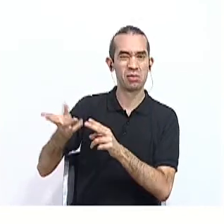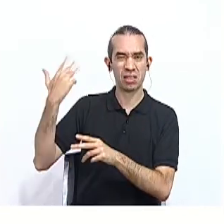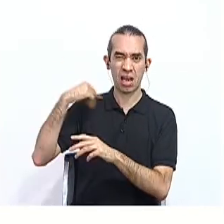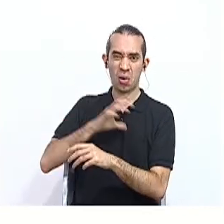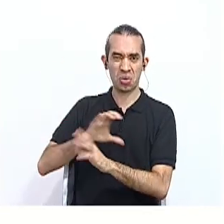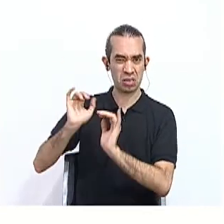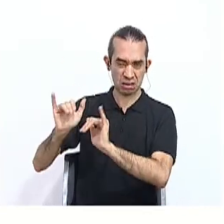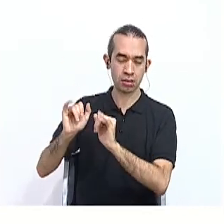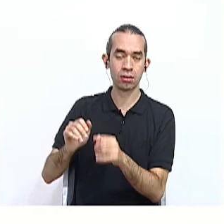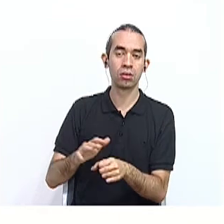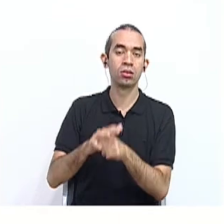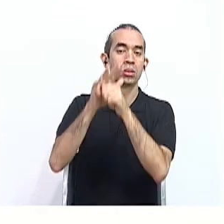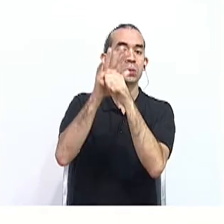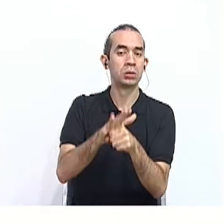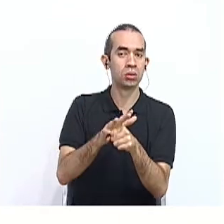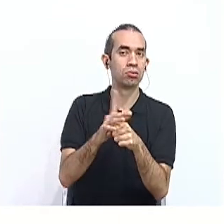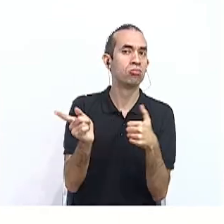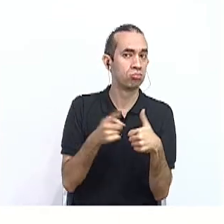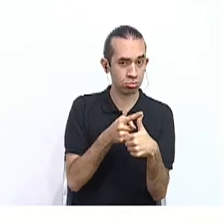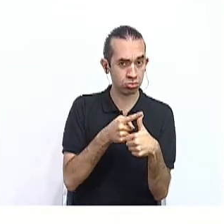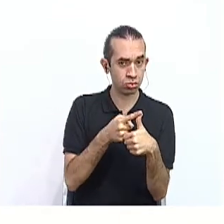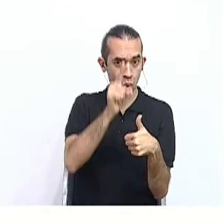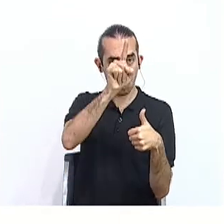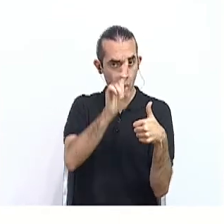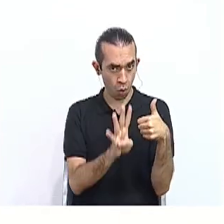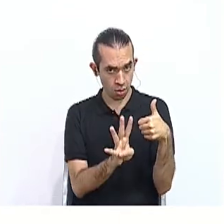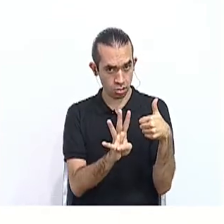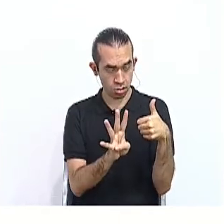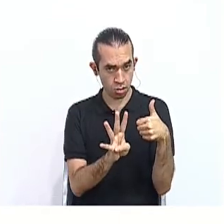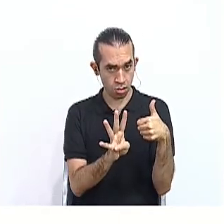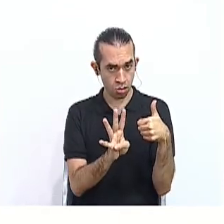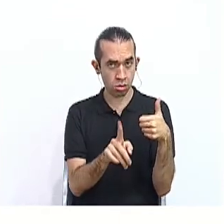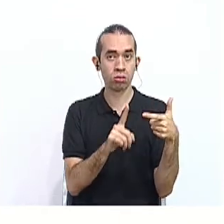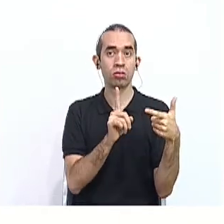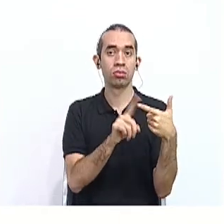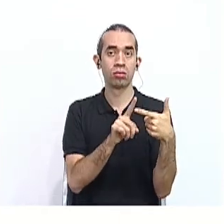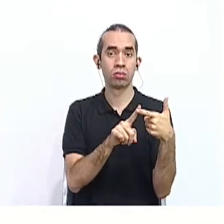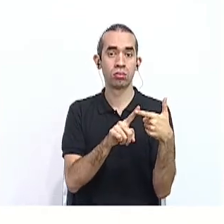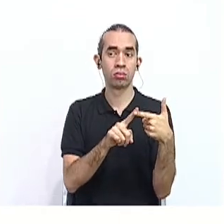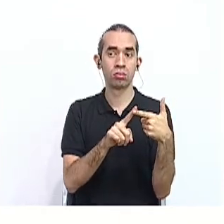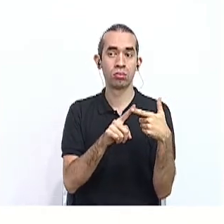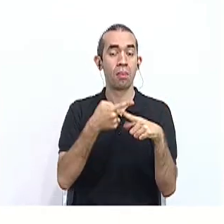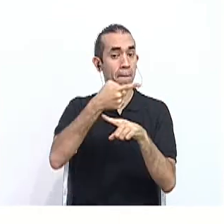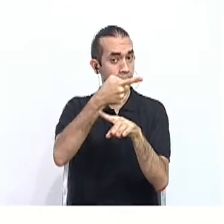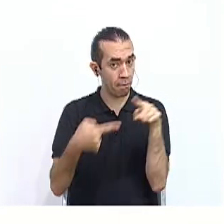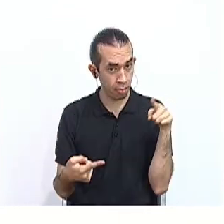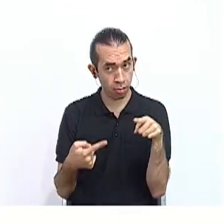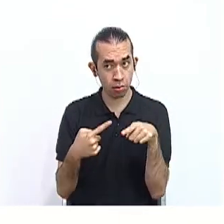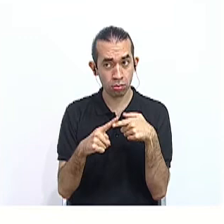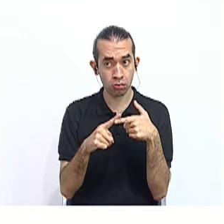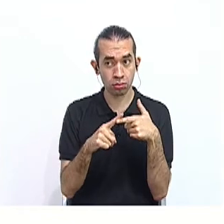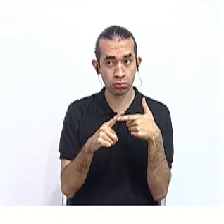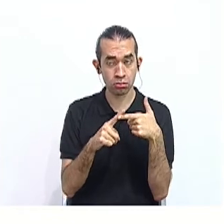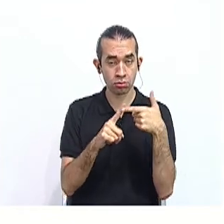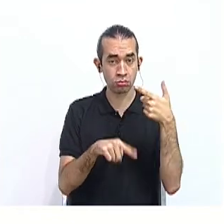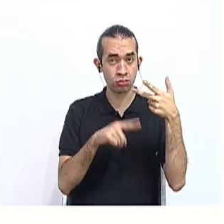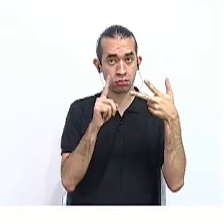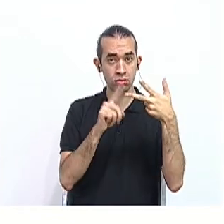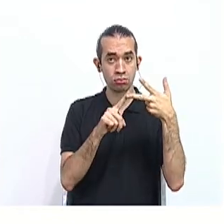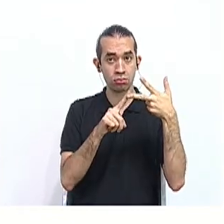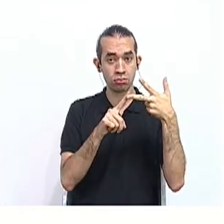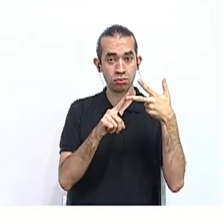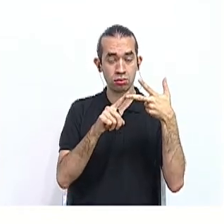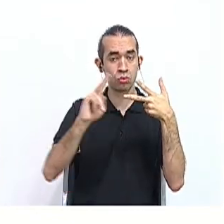dijimos, será opción A, la cuarta parte, opción B, la mitad, opción